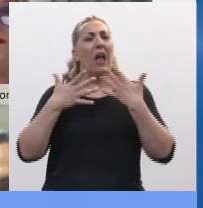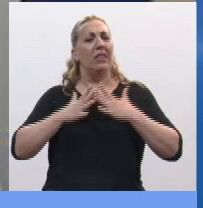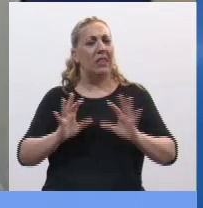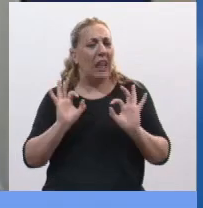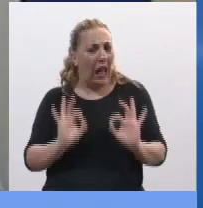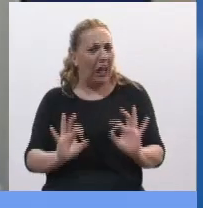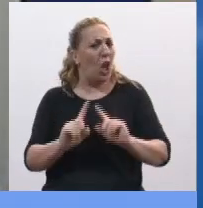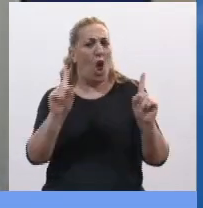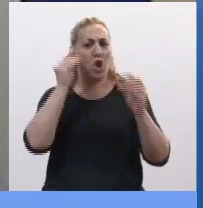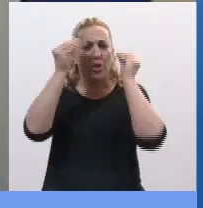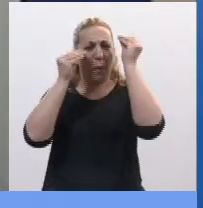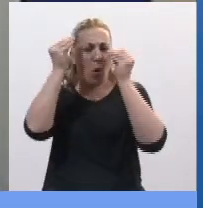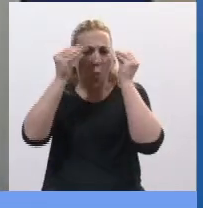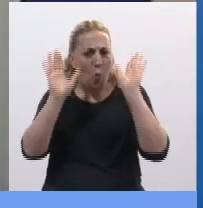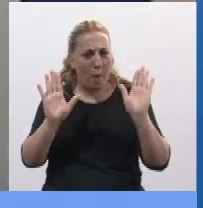se preocupe.